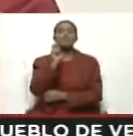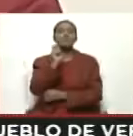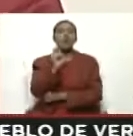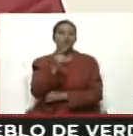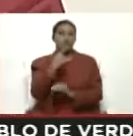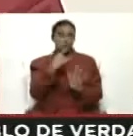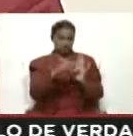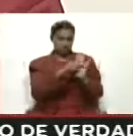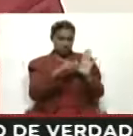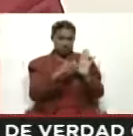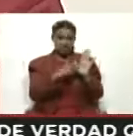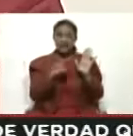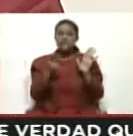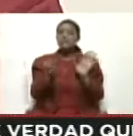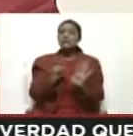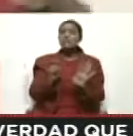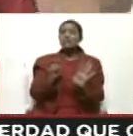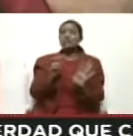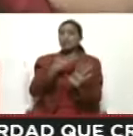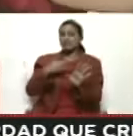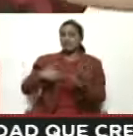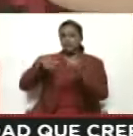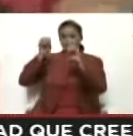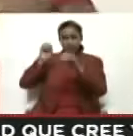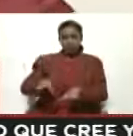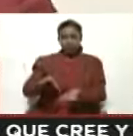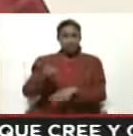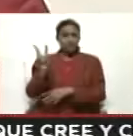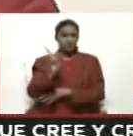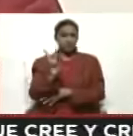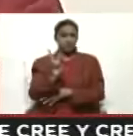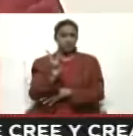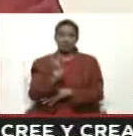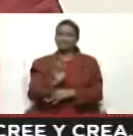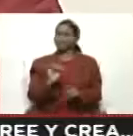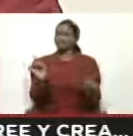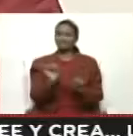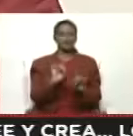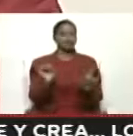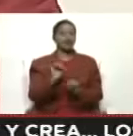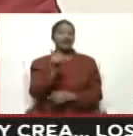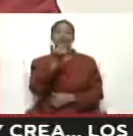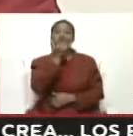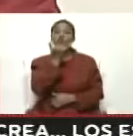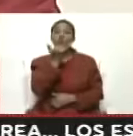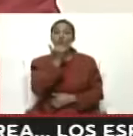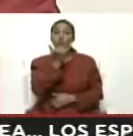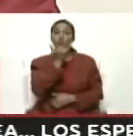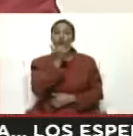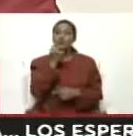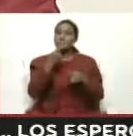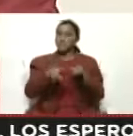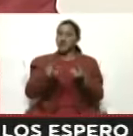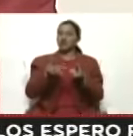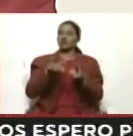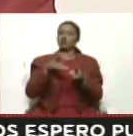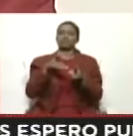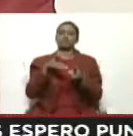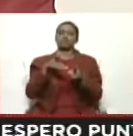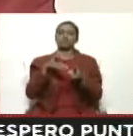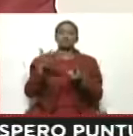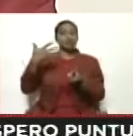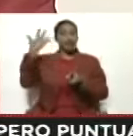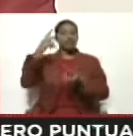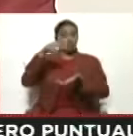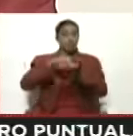de la República. Pero ellos se fueron por esa vía insurreccional, tratando de generar en